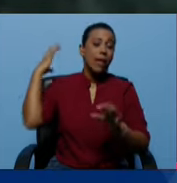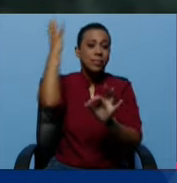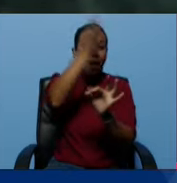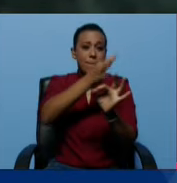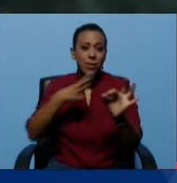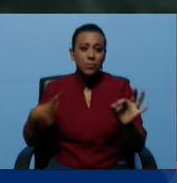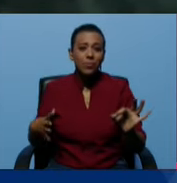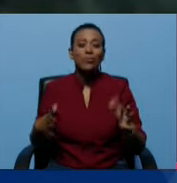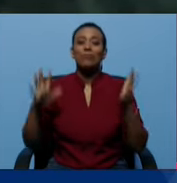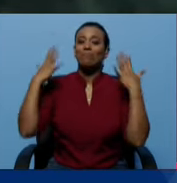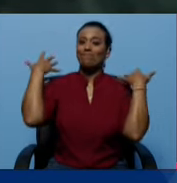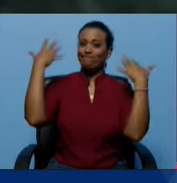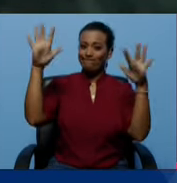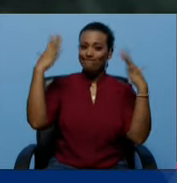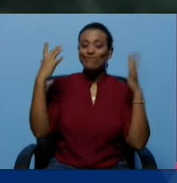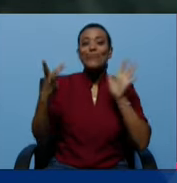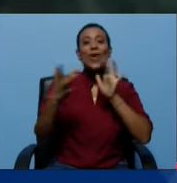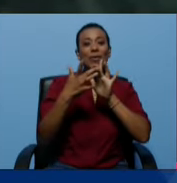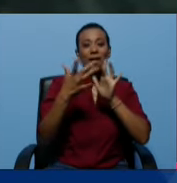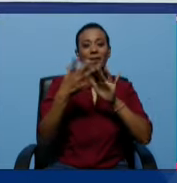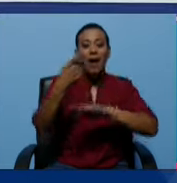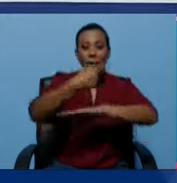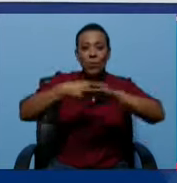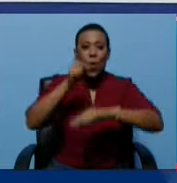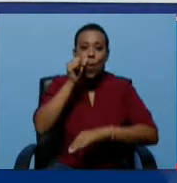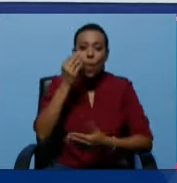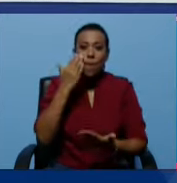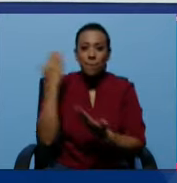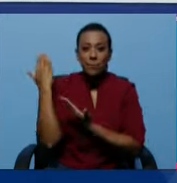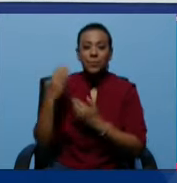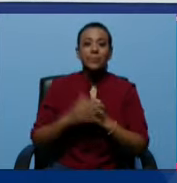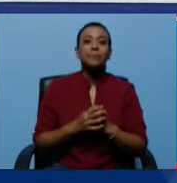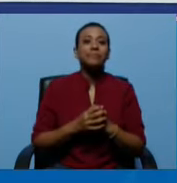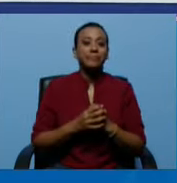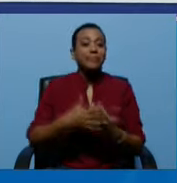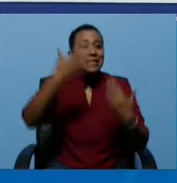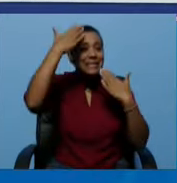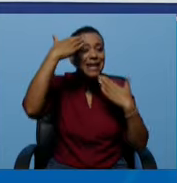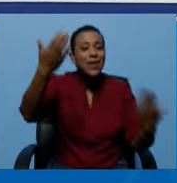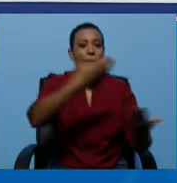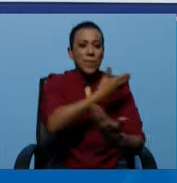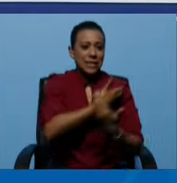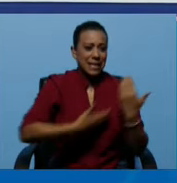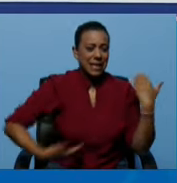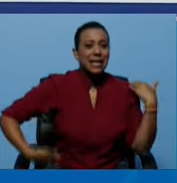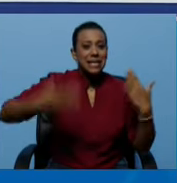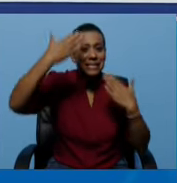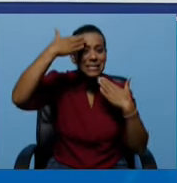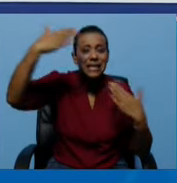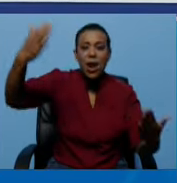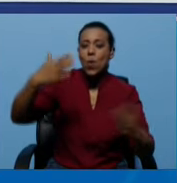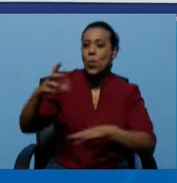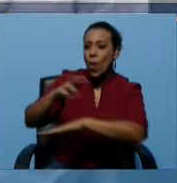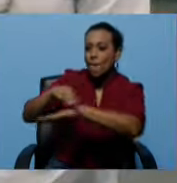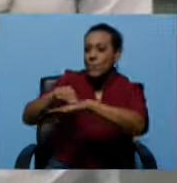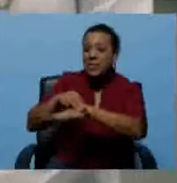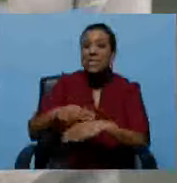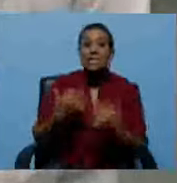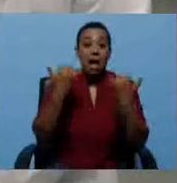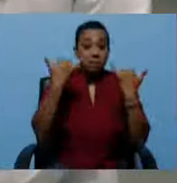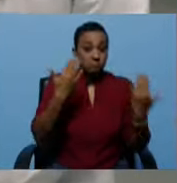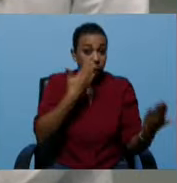Amazonas. ¡Bravo! ¡Adelante, gobernador! Saludos, presidente. Saludos, ministra.